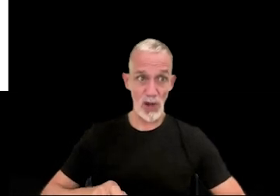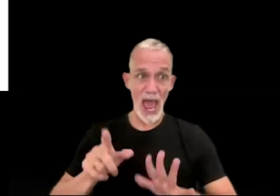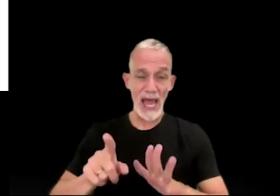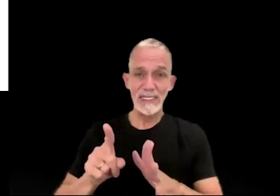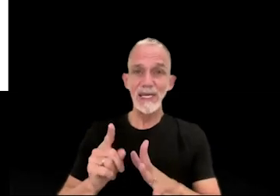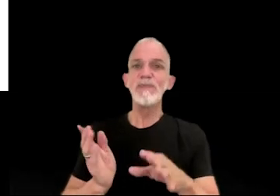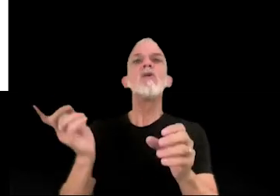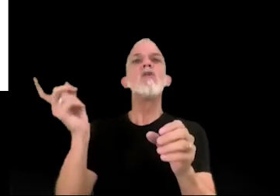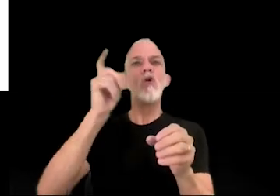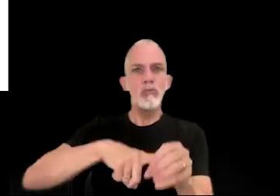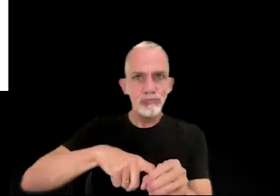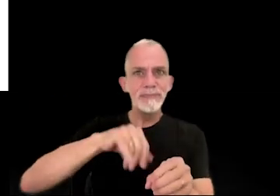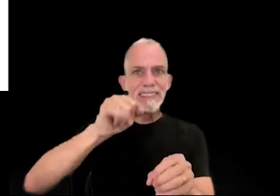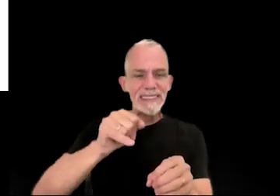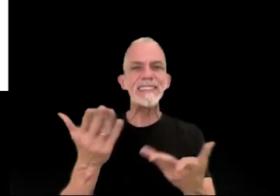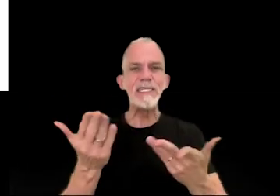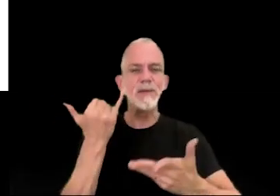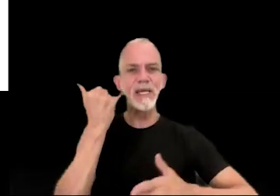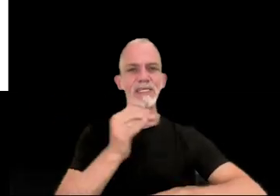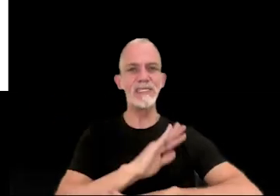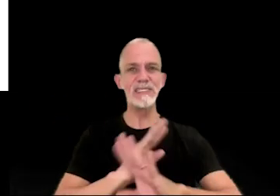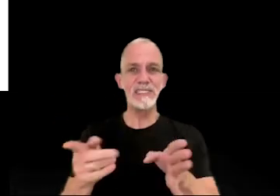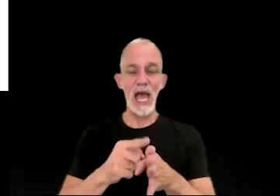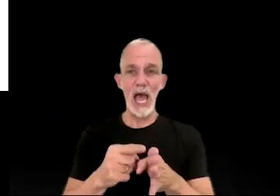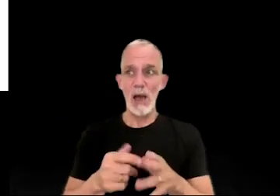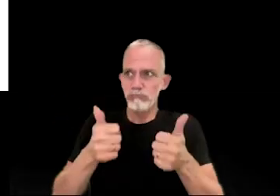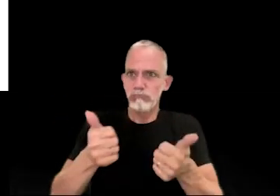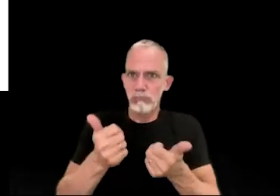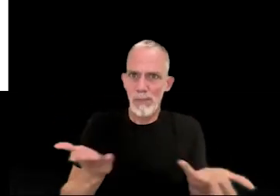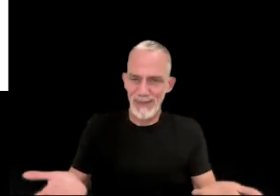moratoria, podría verse beneficiado.